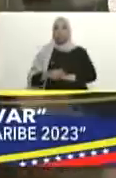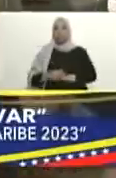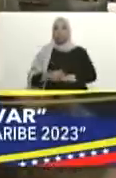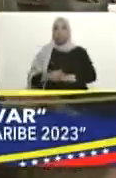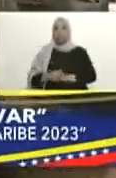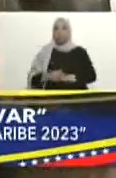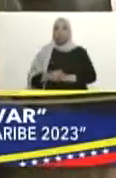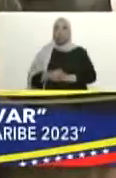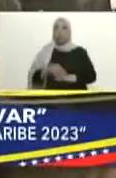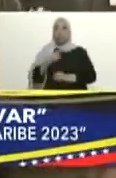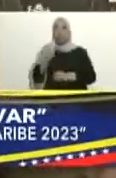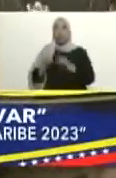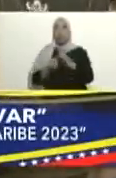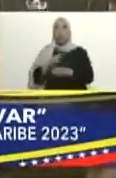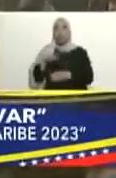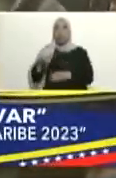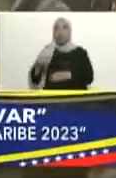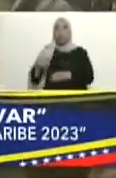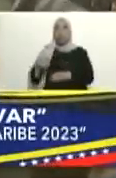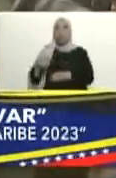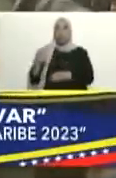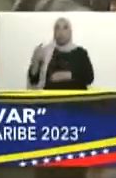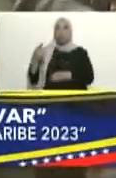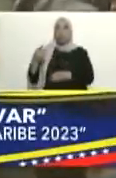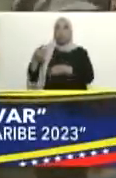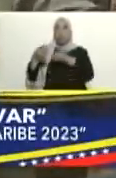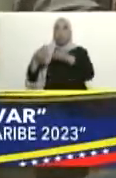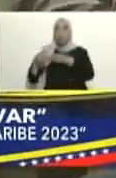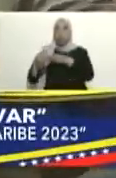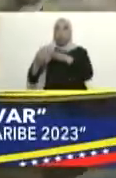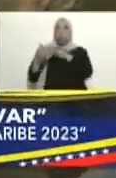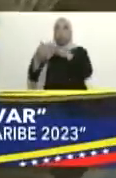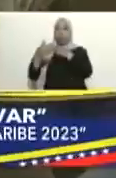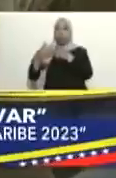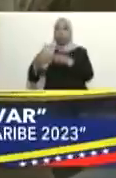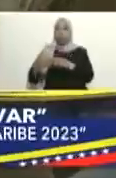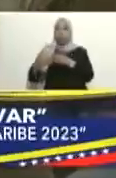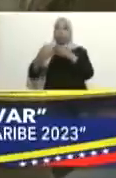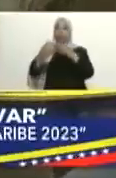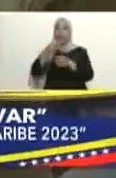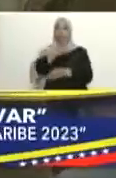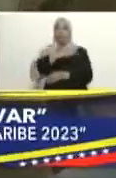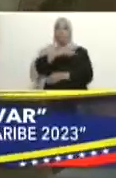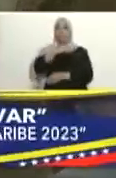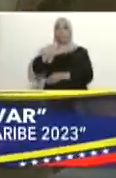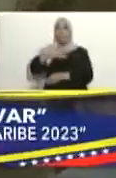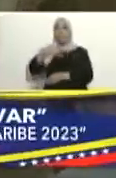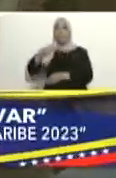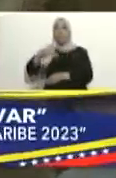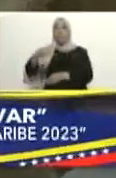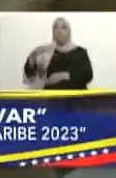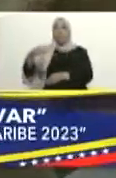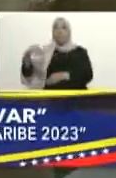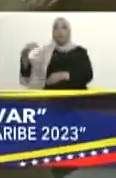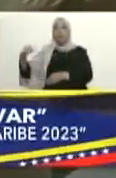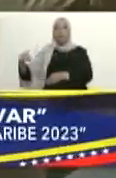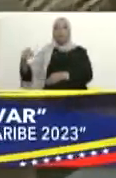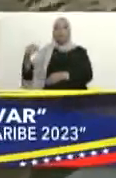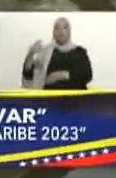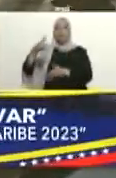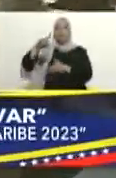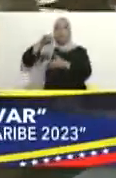que ustedes hacen para recorrer los mares del Caribe y más